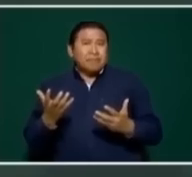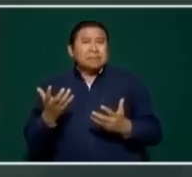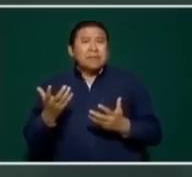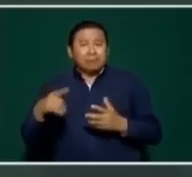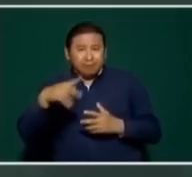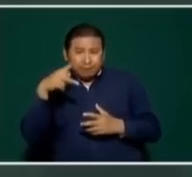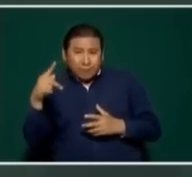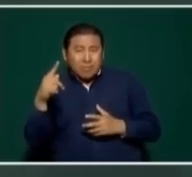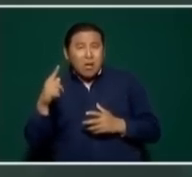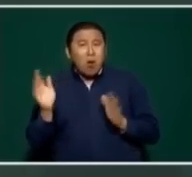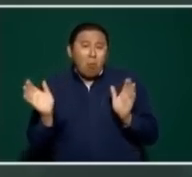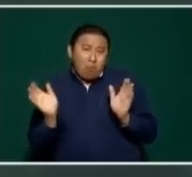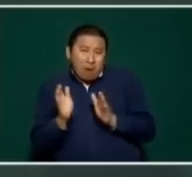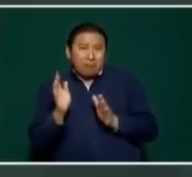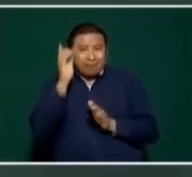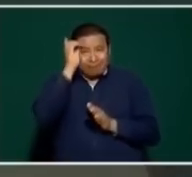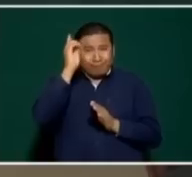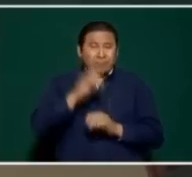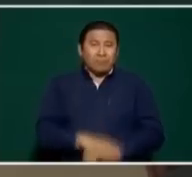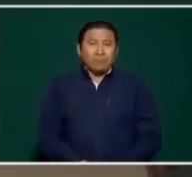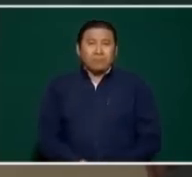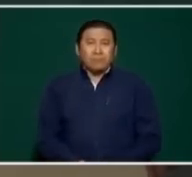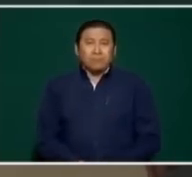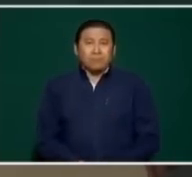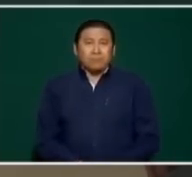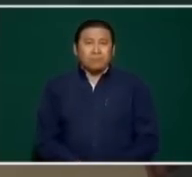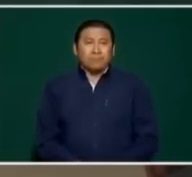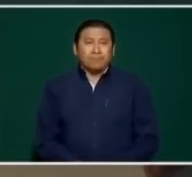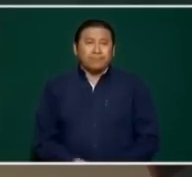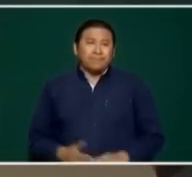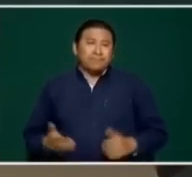ejidos o pequeñas propiedades.